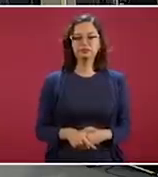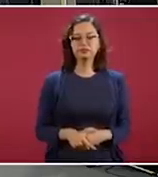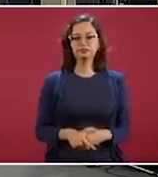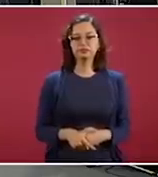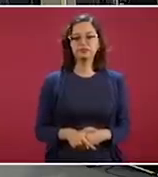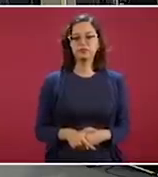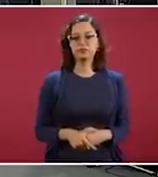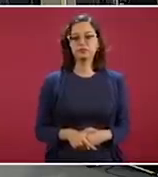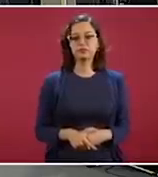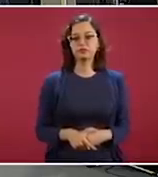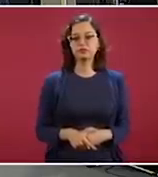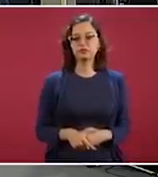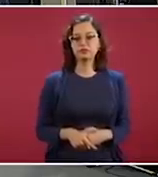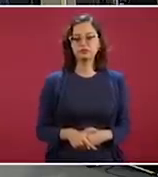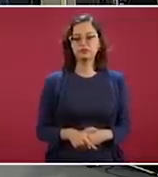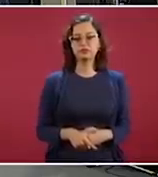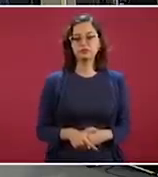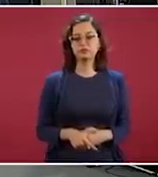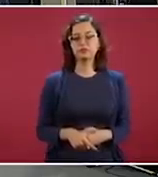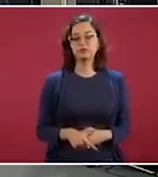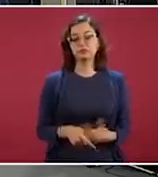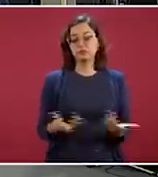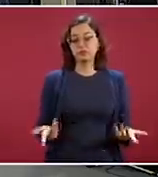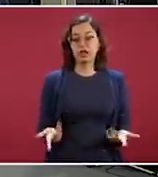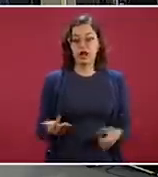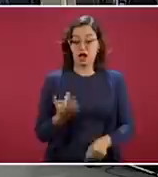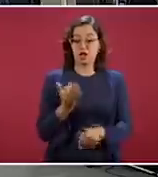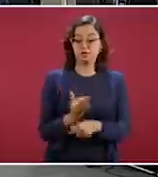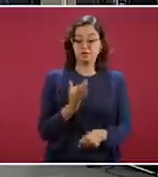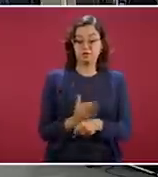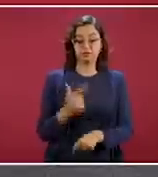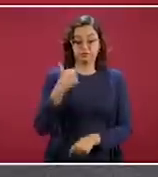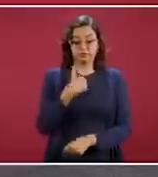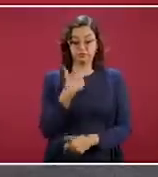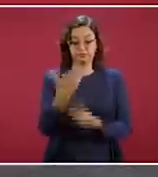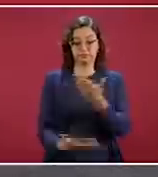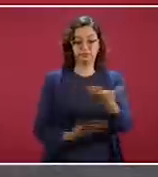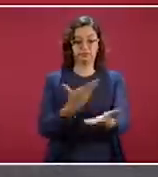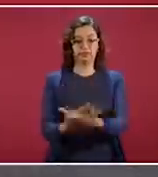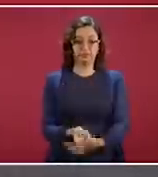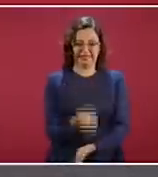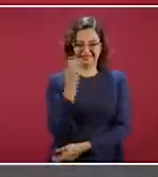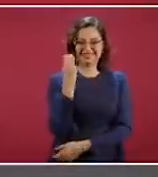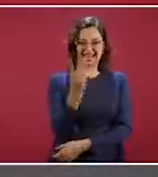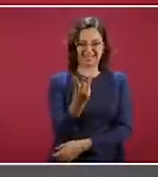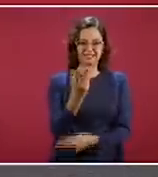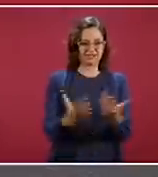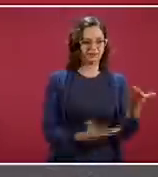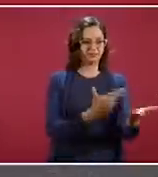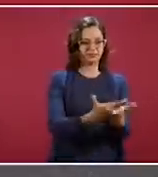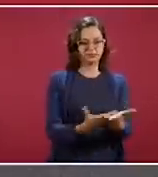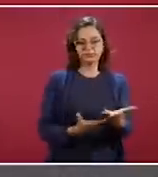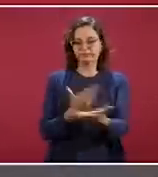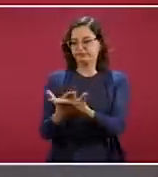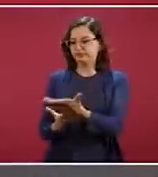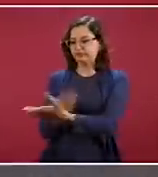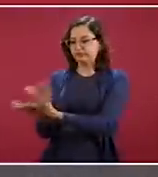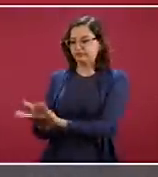en este asunto de la terna, porque he escuchado de